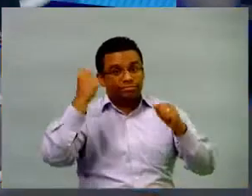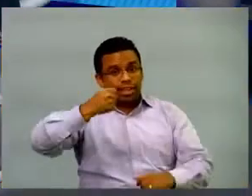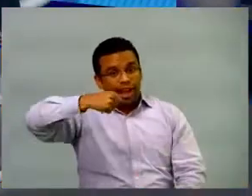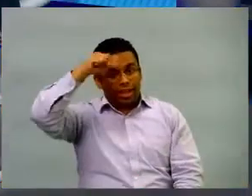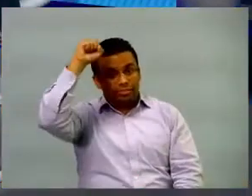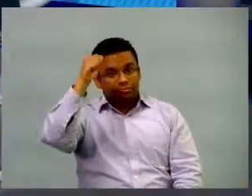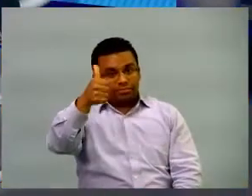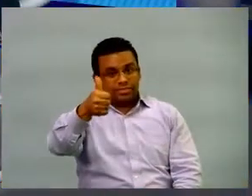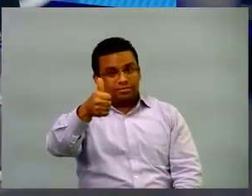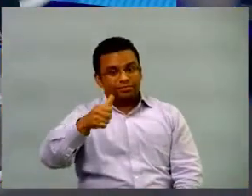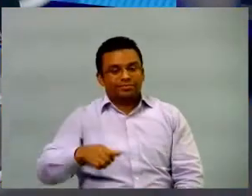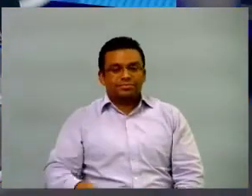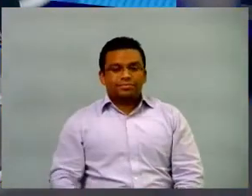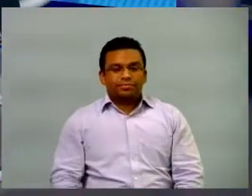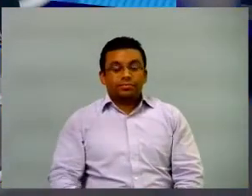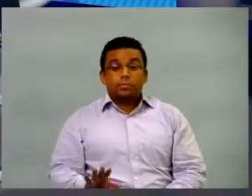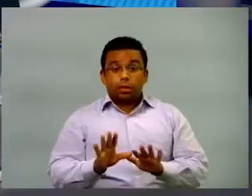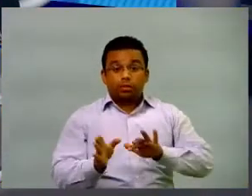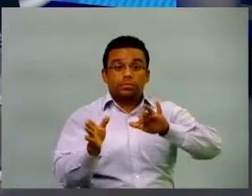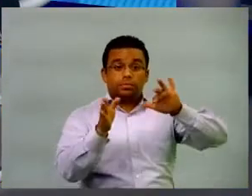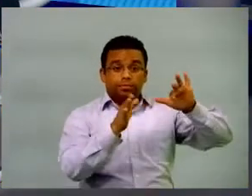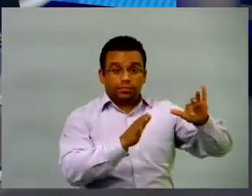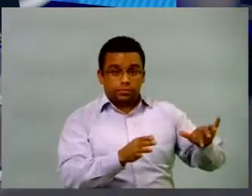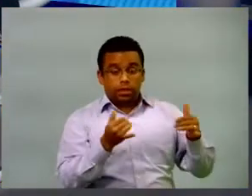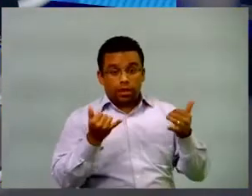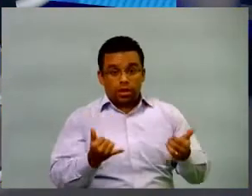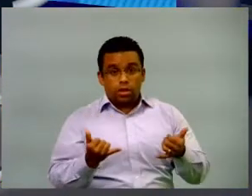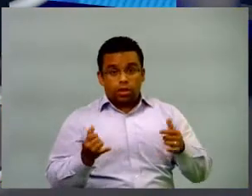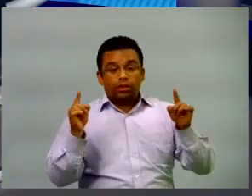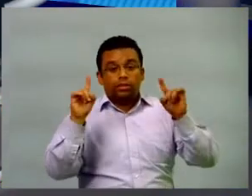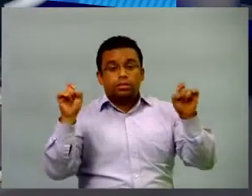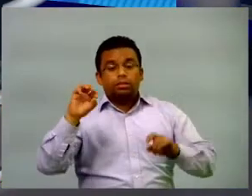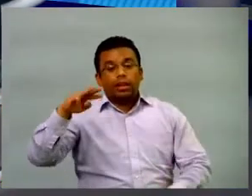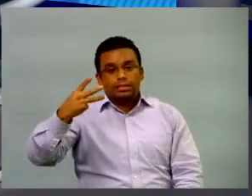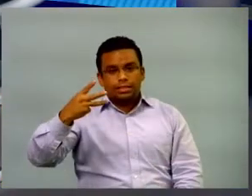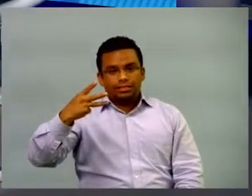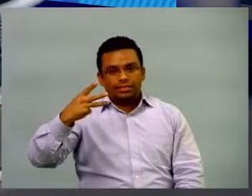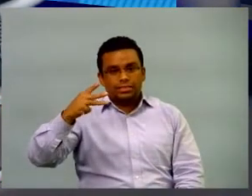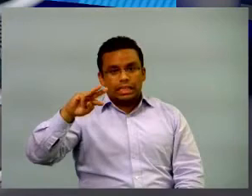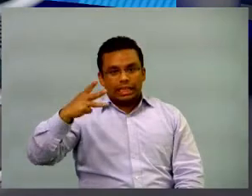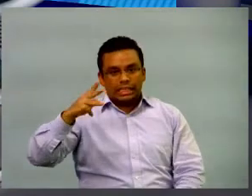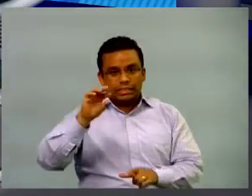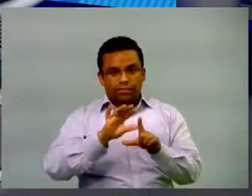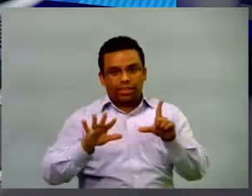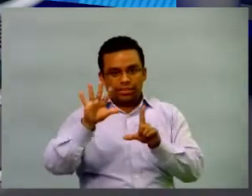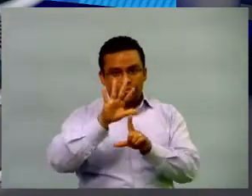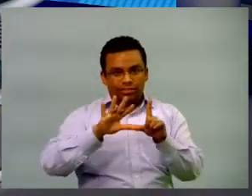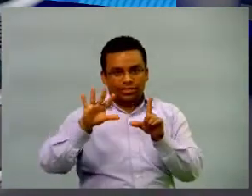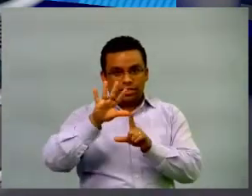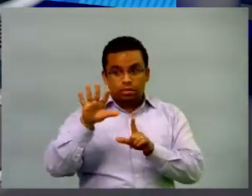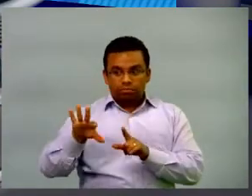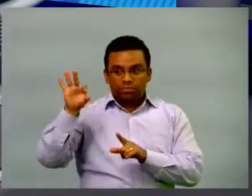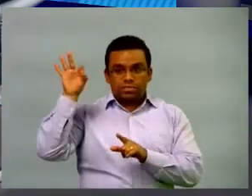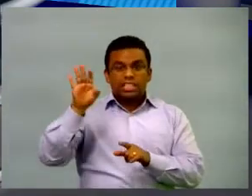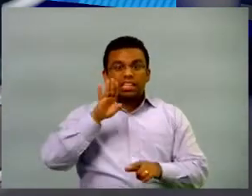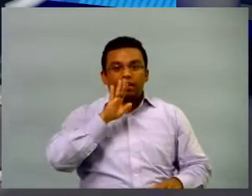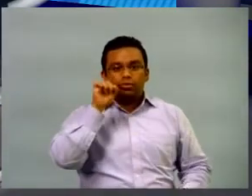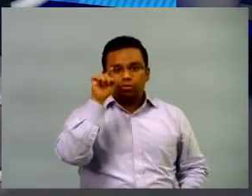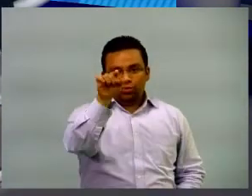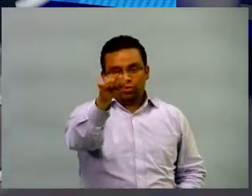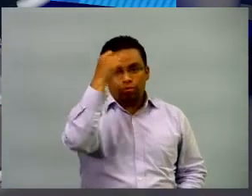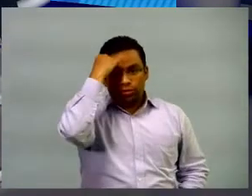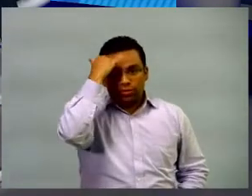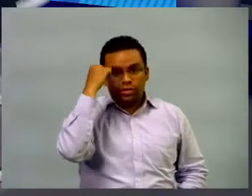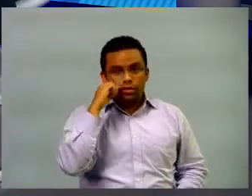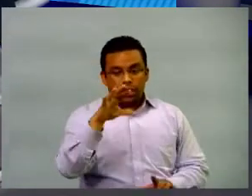Nelly. Continuamos entonces ahora con el tercer video, el tercero que fue seleccionado por todos ustedes,